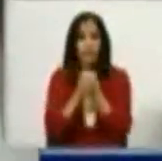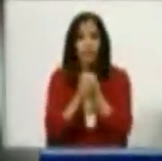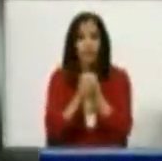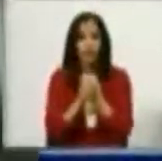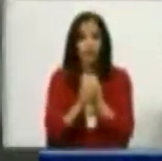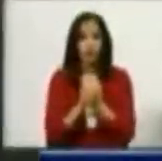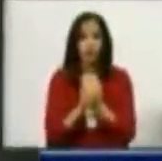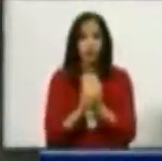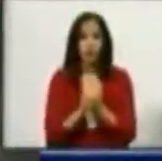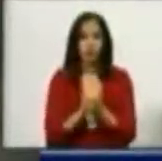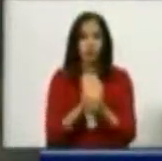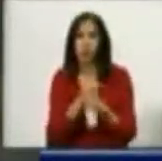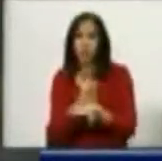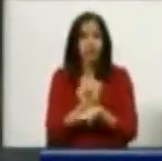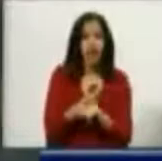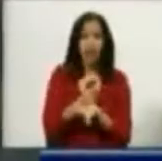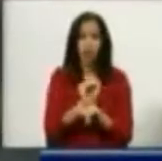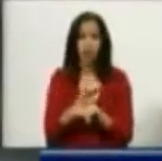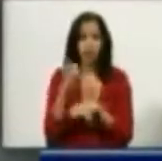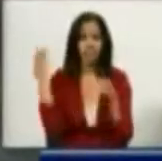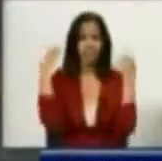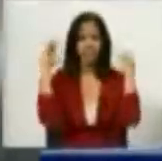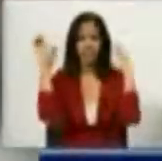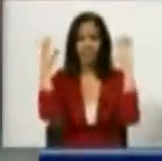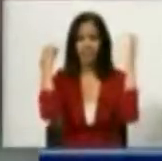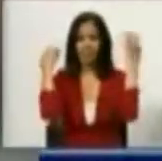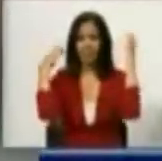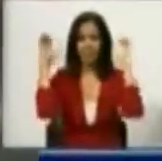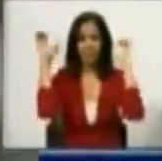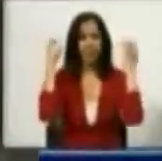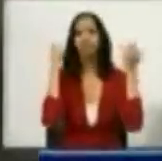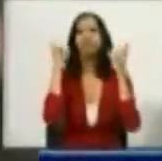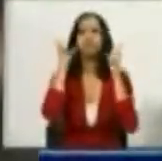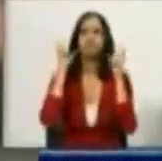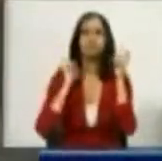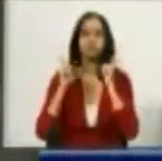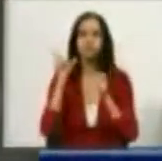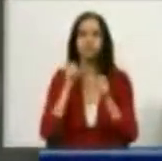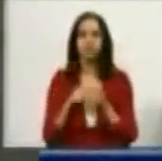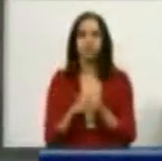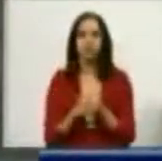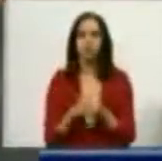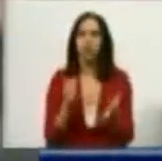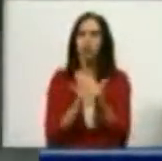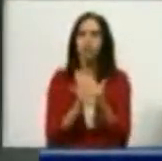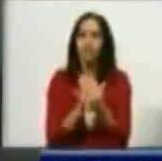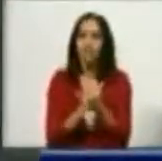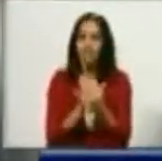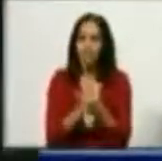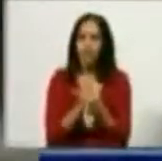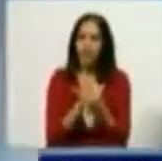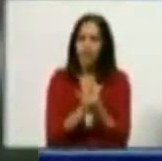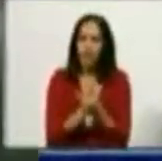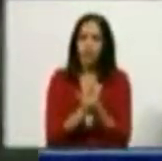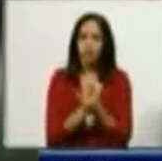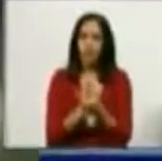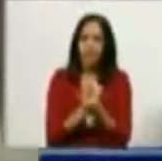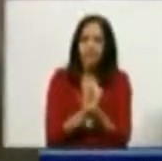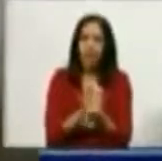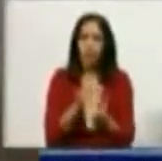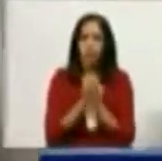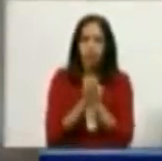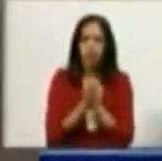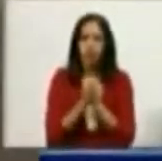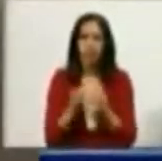calmado Nachito calmado papá tranquilo Nacho tranquilo